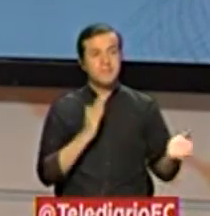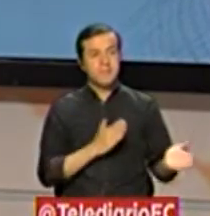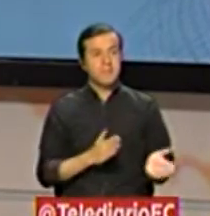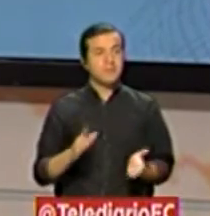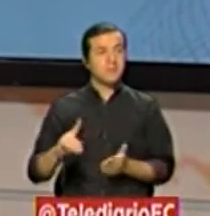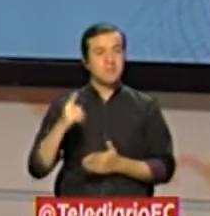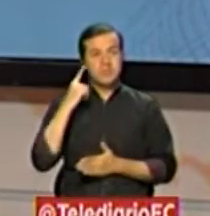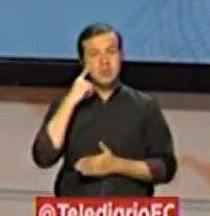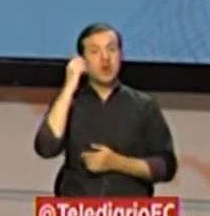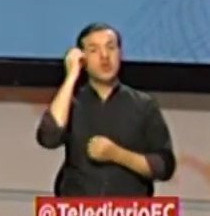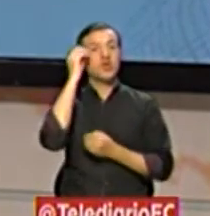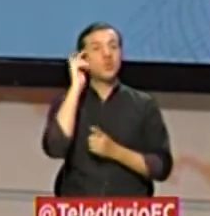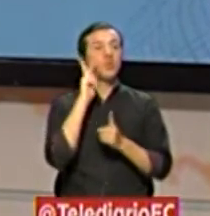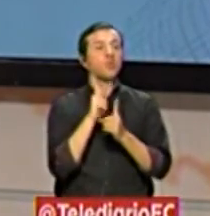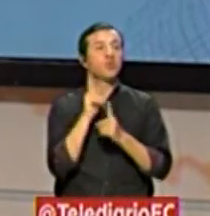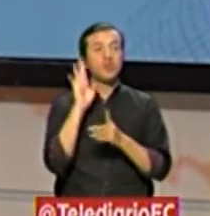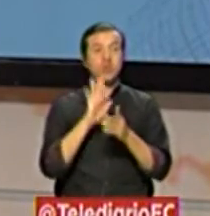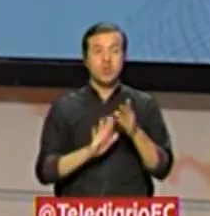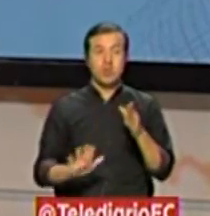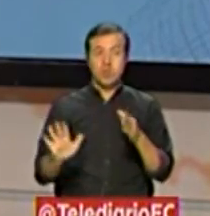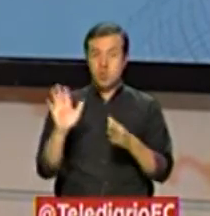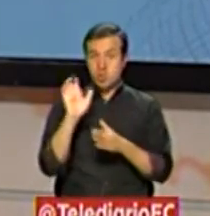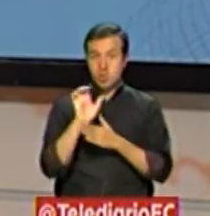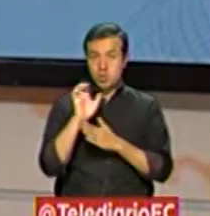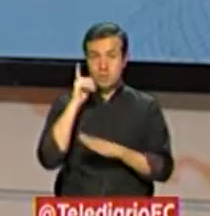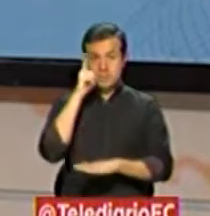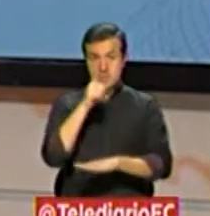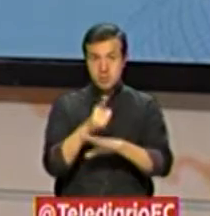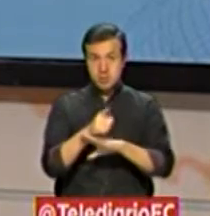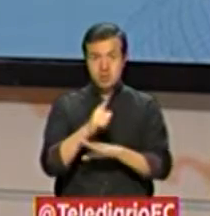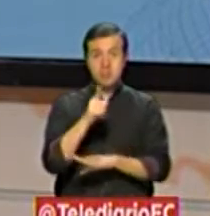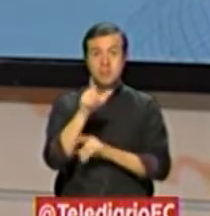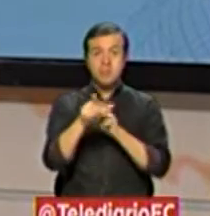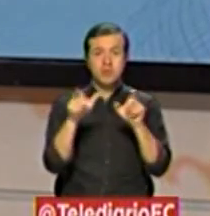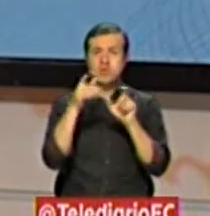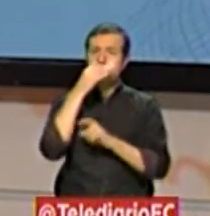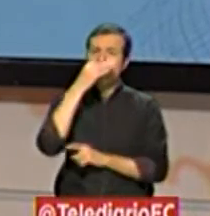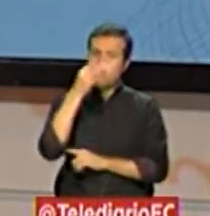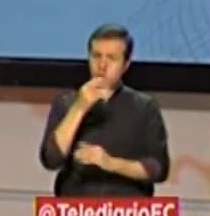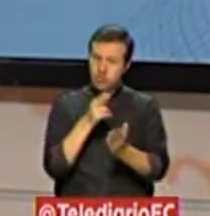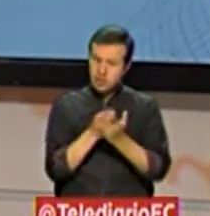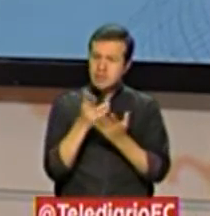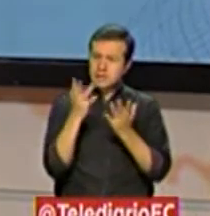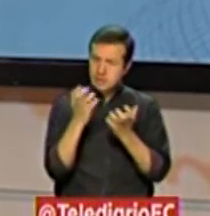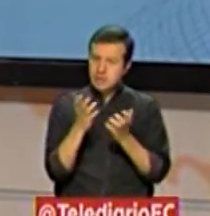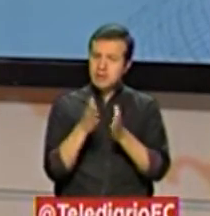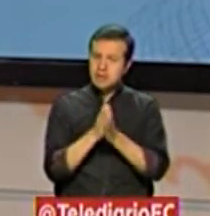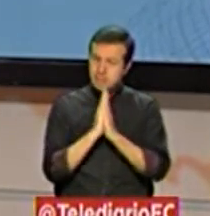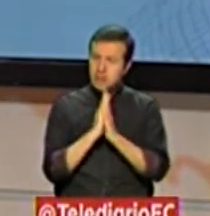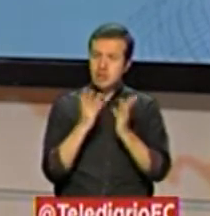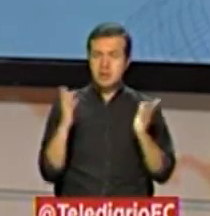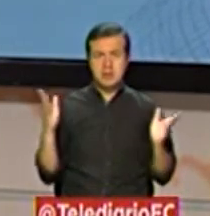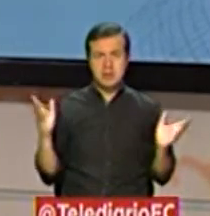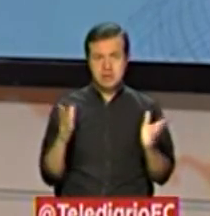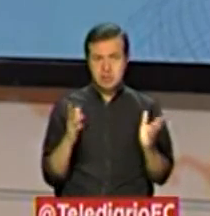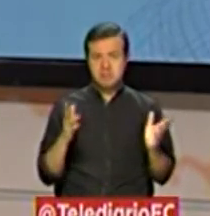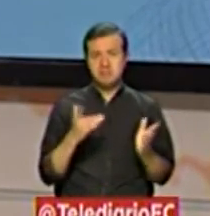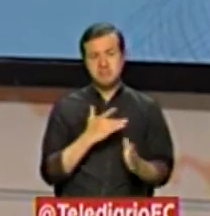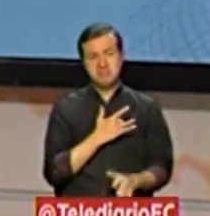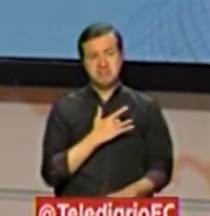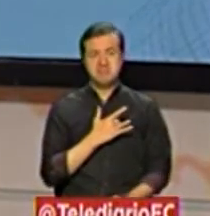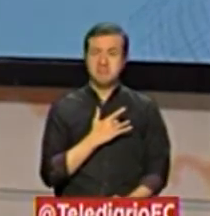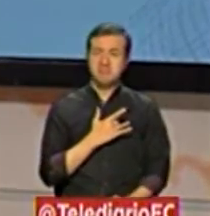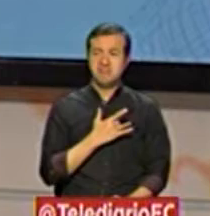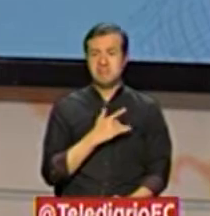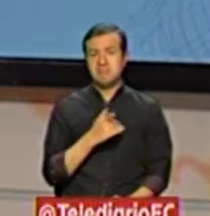con discursos. Los ecuatorianos exigen solamente personas honestas, y yo digo, en realidad nos conformamos